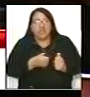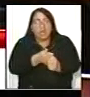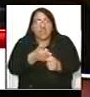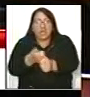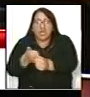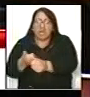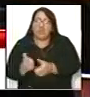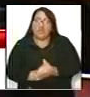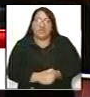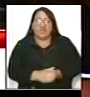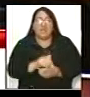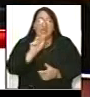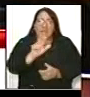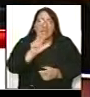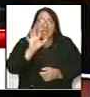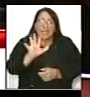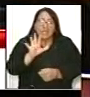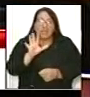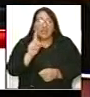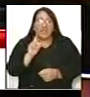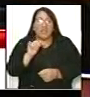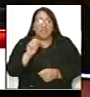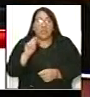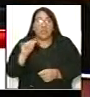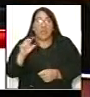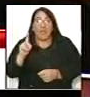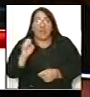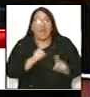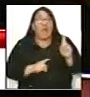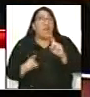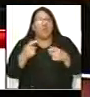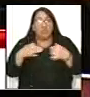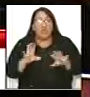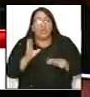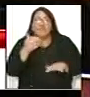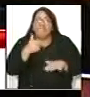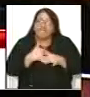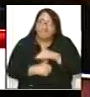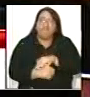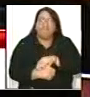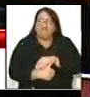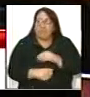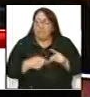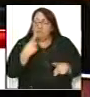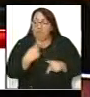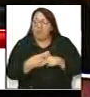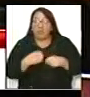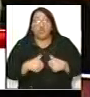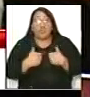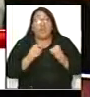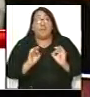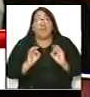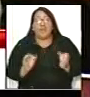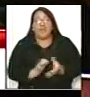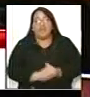perseguidos. 35 diputados que algunos están ya en la clandestinidad porque su vida corre